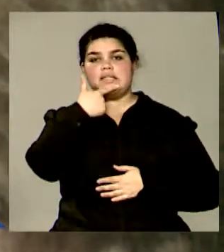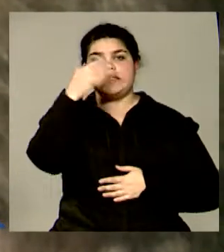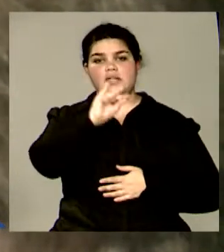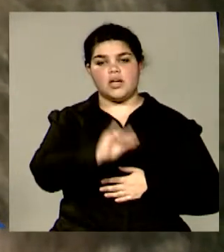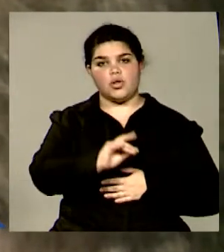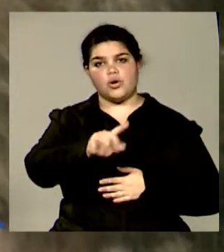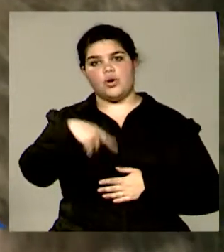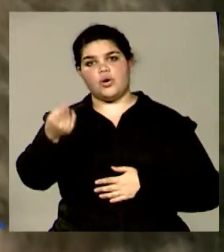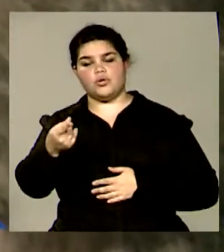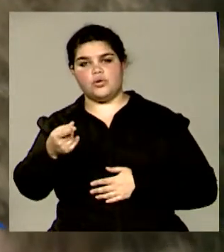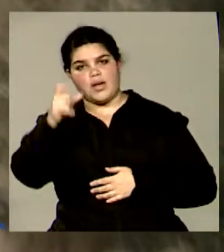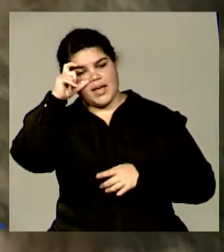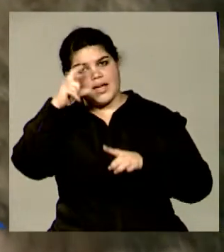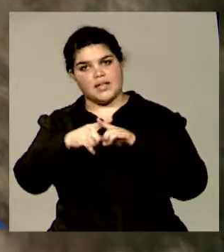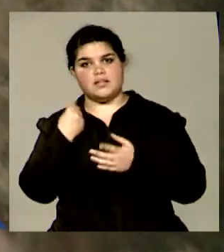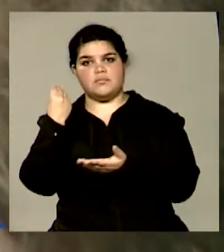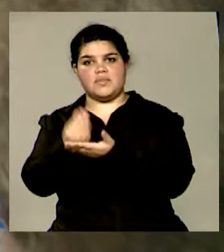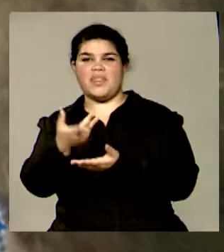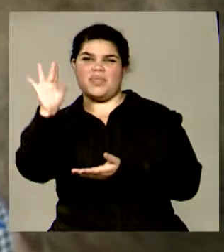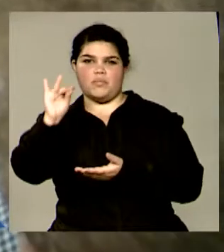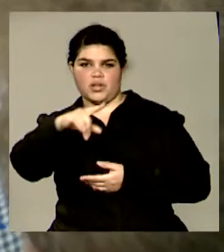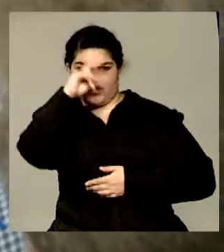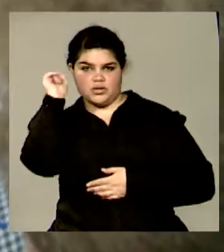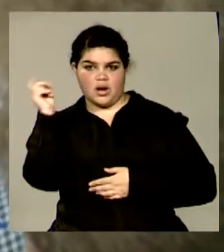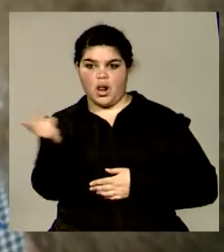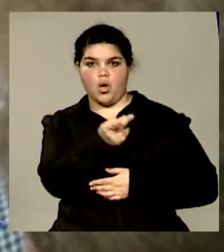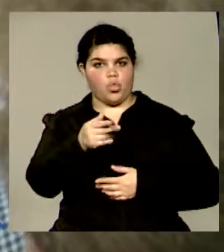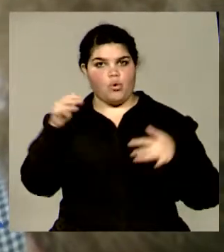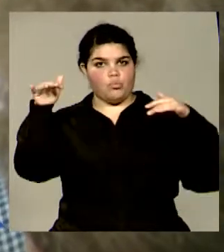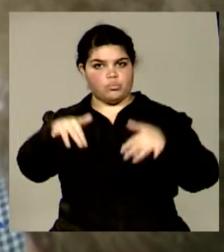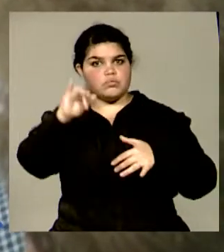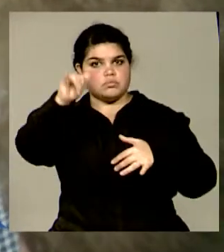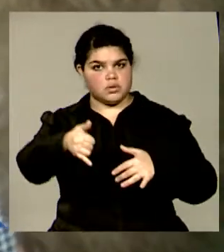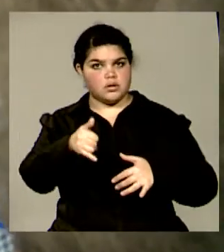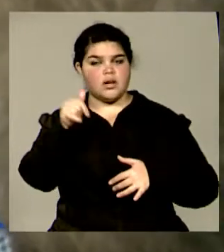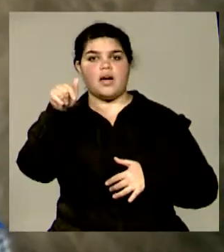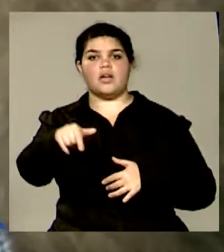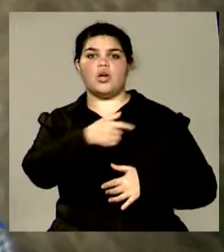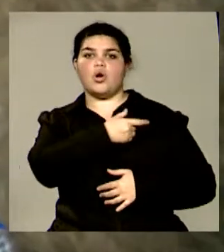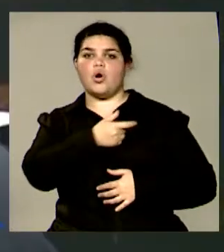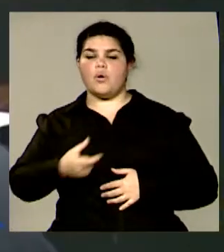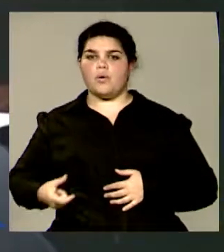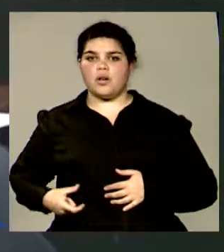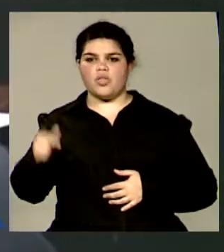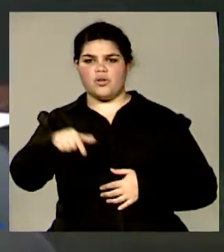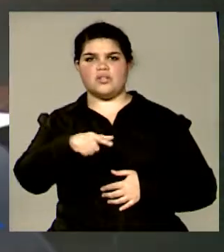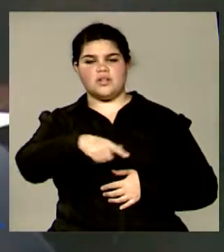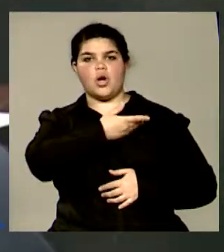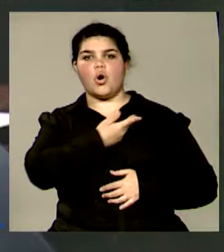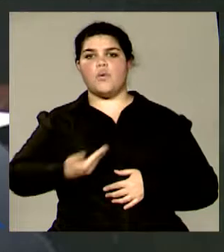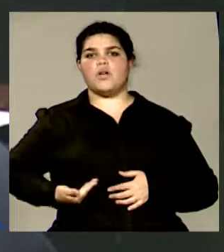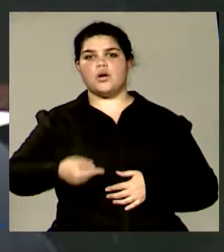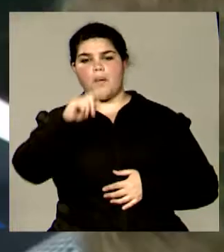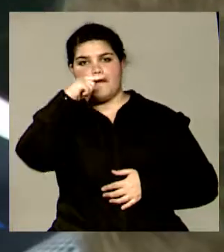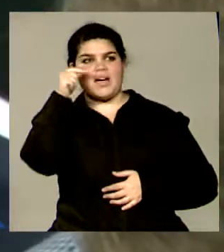Beder Herrera, actual diputado de la Nación, estuvieron presentes en el acto, y el gobernador calificó al gobierno de Mauricio Macri